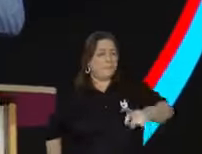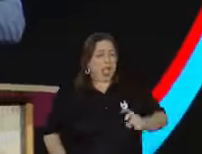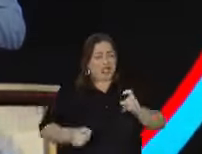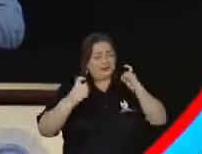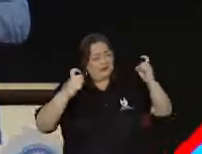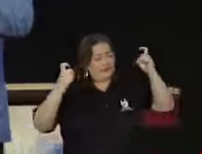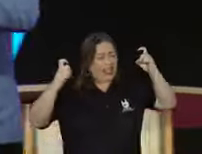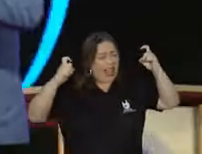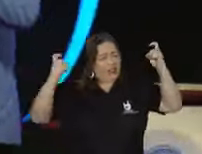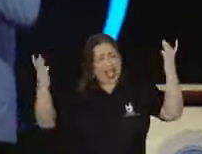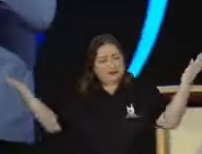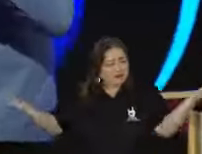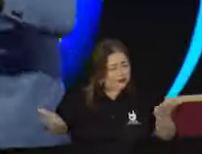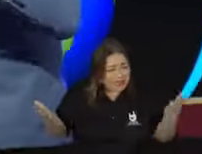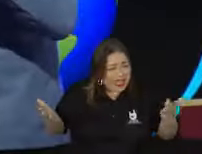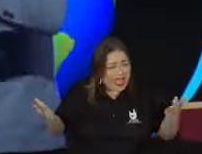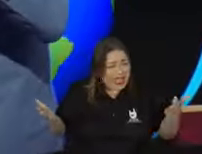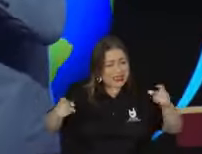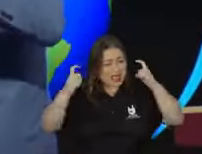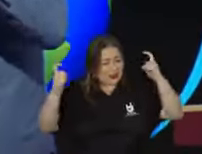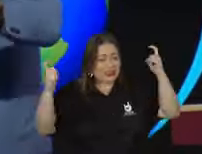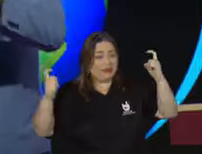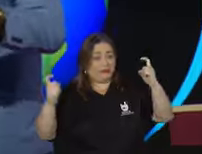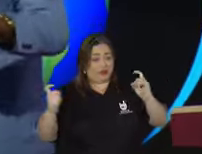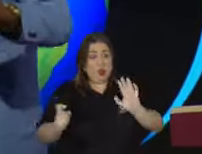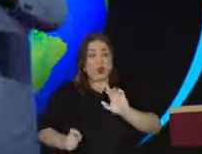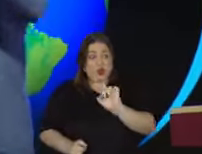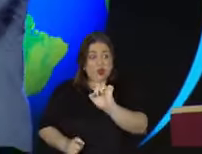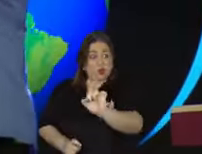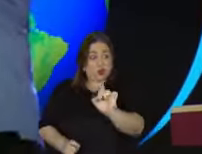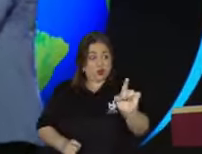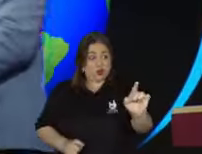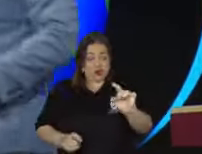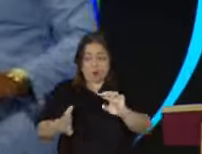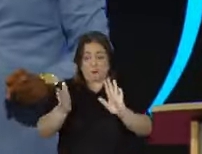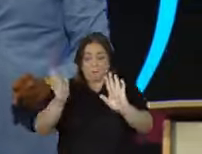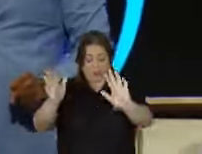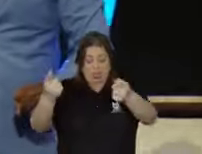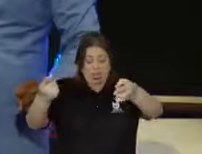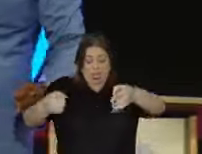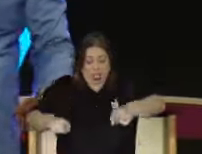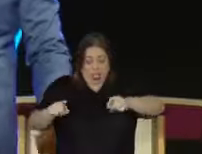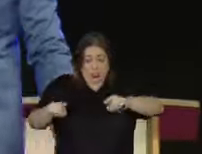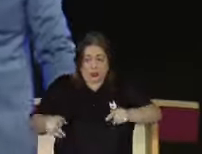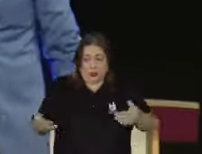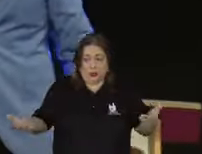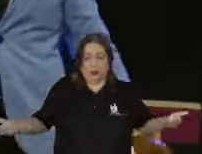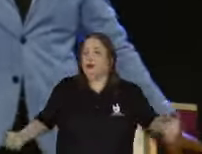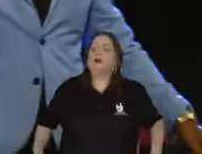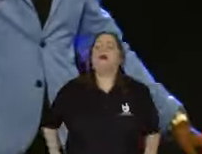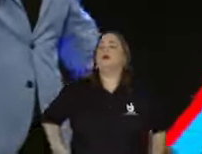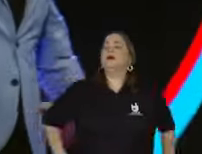milagro. Alguien celebra el milagro. Fabiola celebra el milagro.